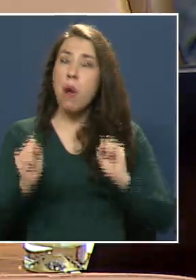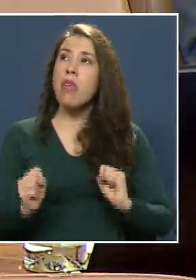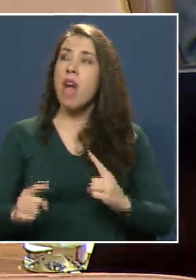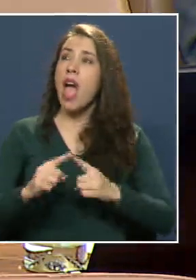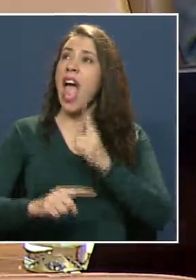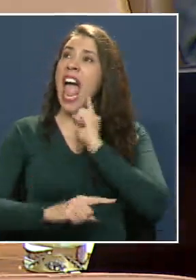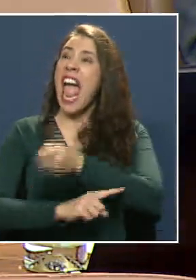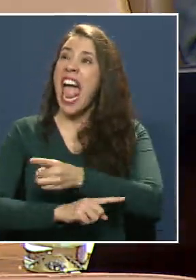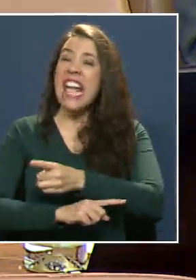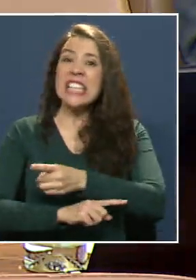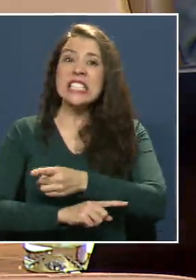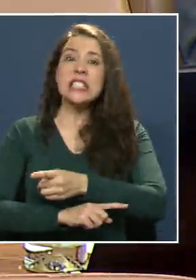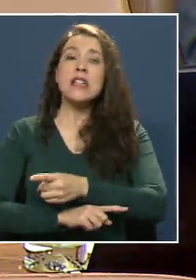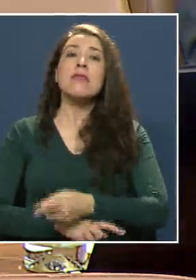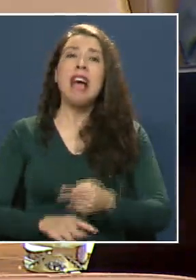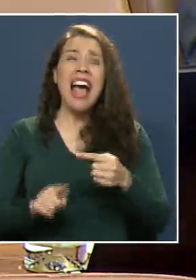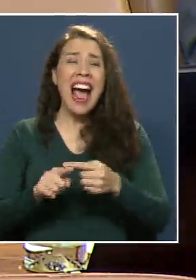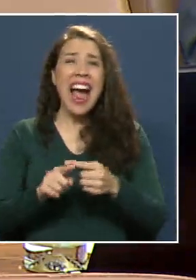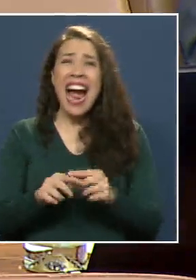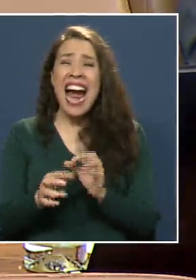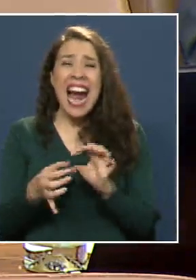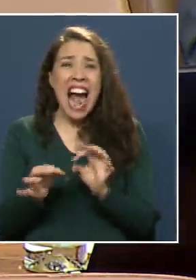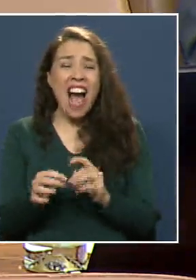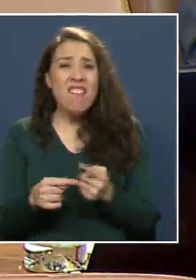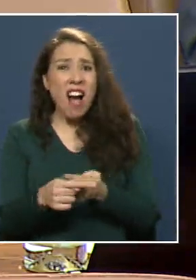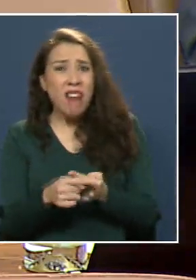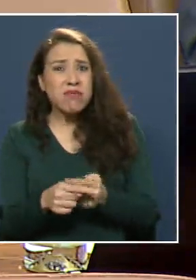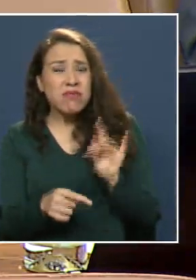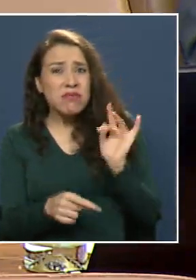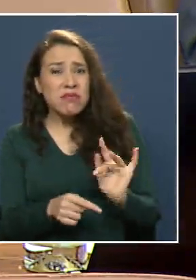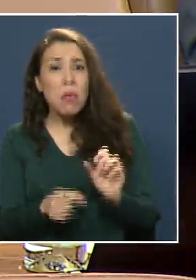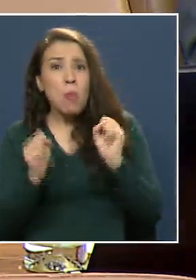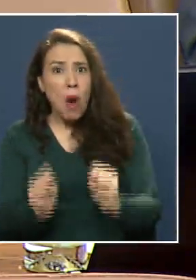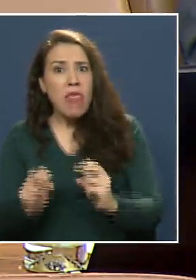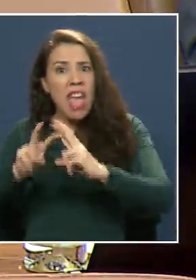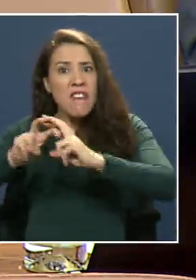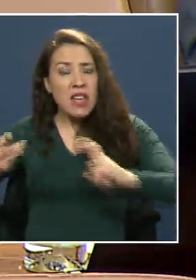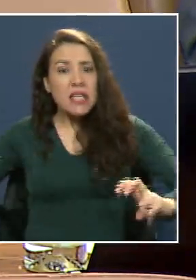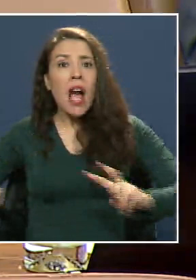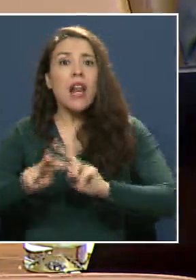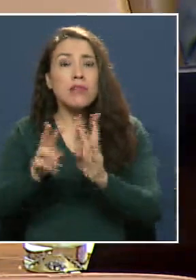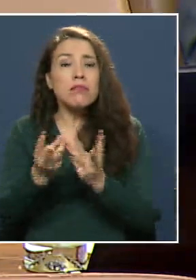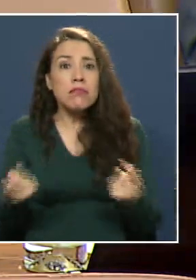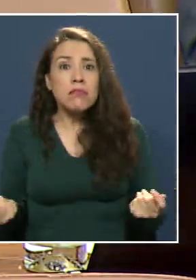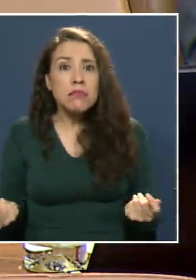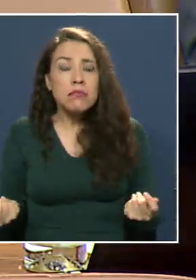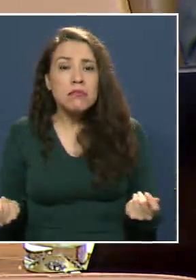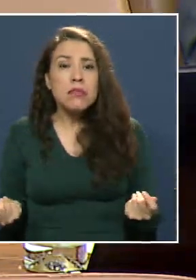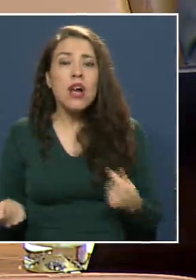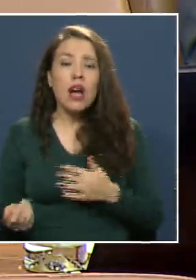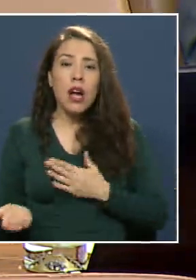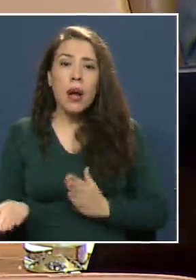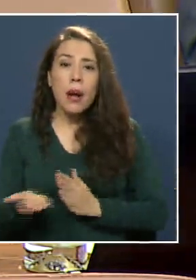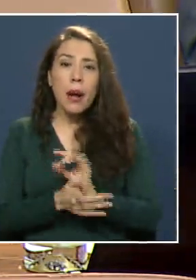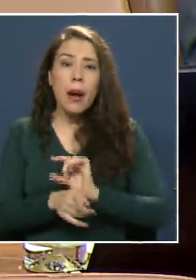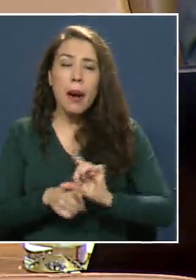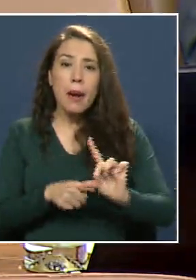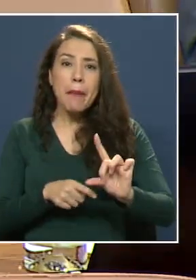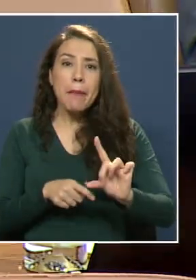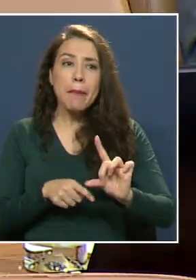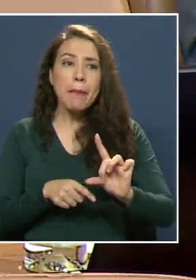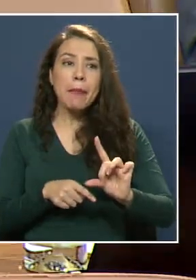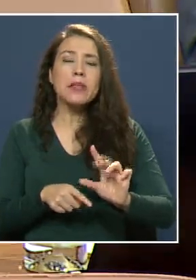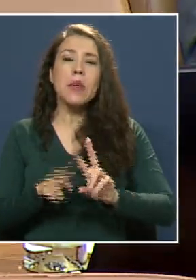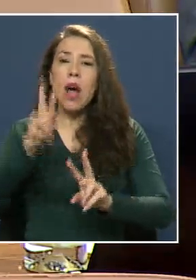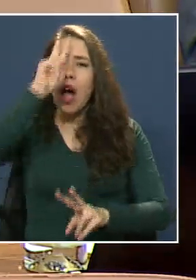ese crimen horrendo se pueda investigar, pero al mismo tiempo reparar. Quiero partir haciendo